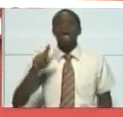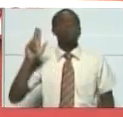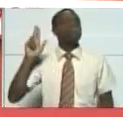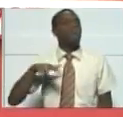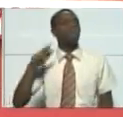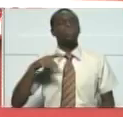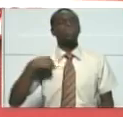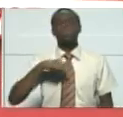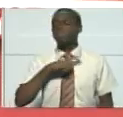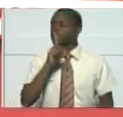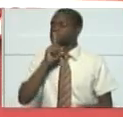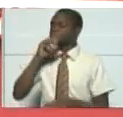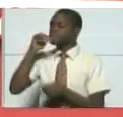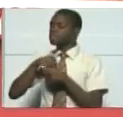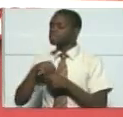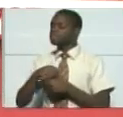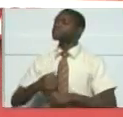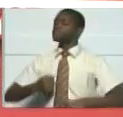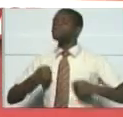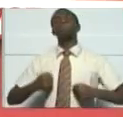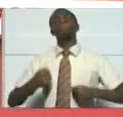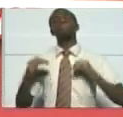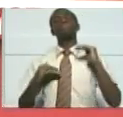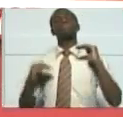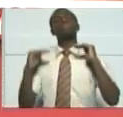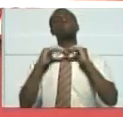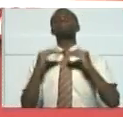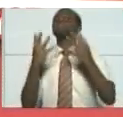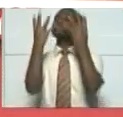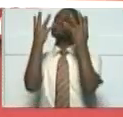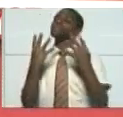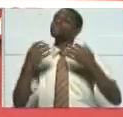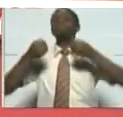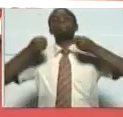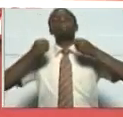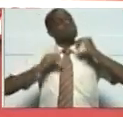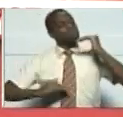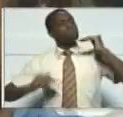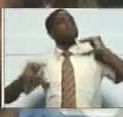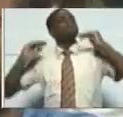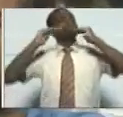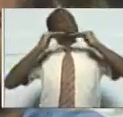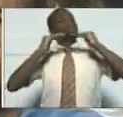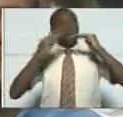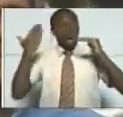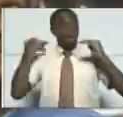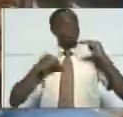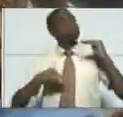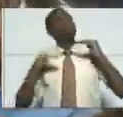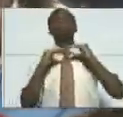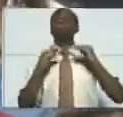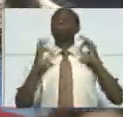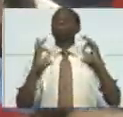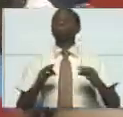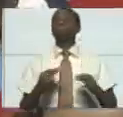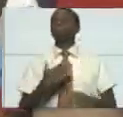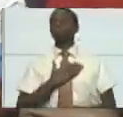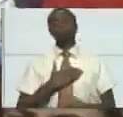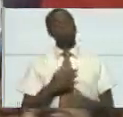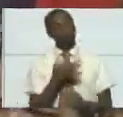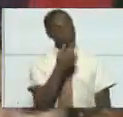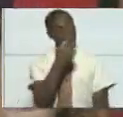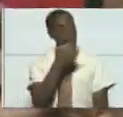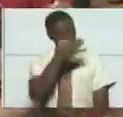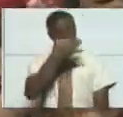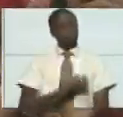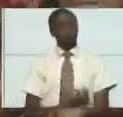jamos a nadie éramos presos de la dignidad por eso llaman las cárceles de la dignidad de la dignidad no